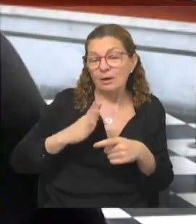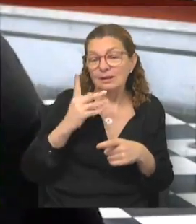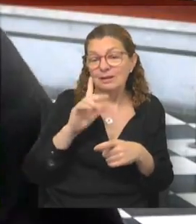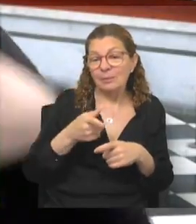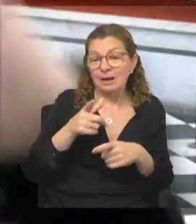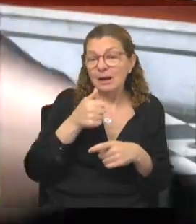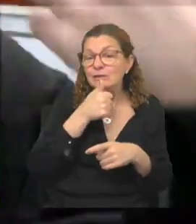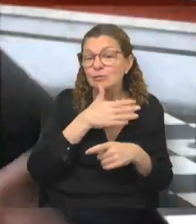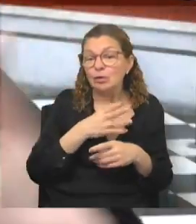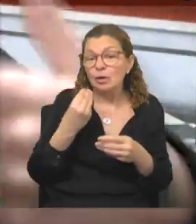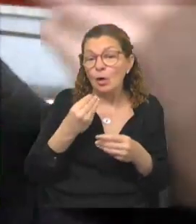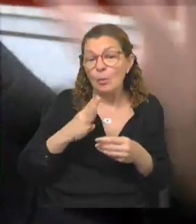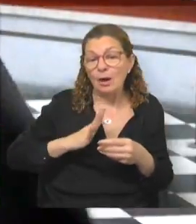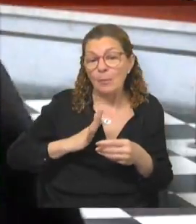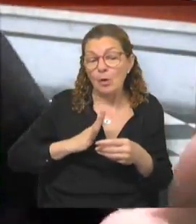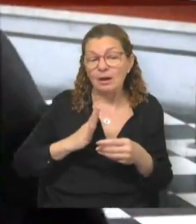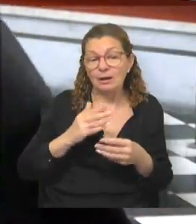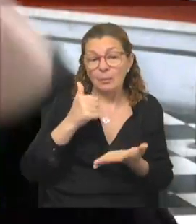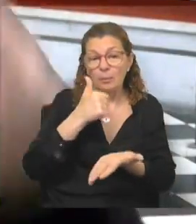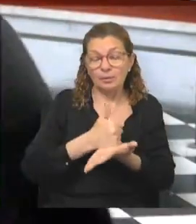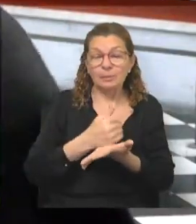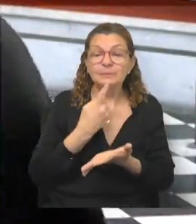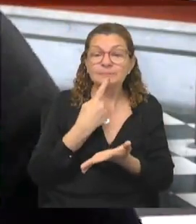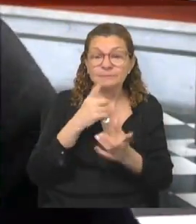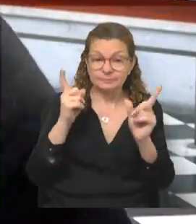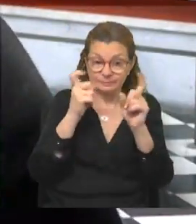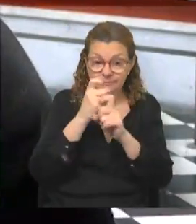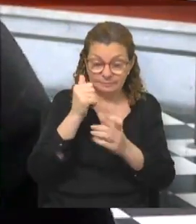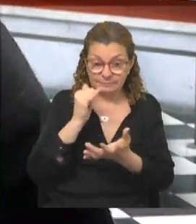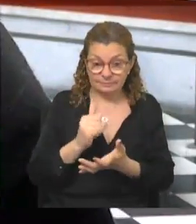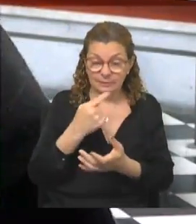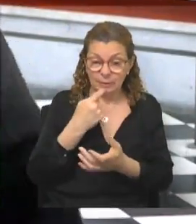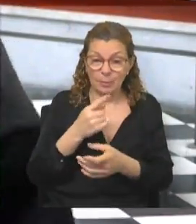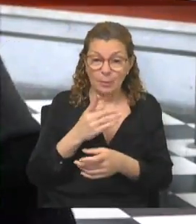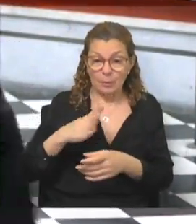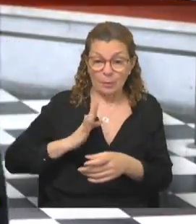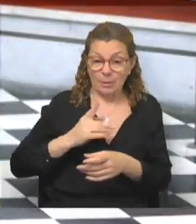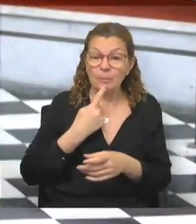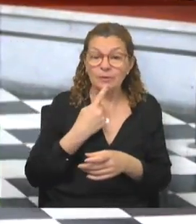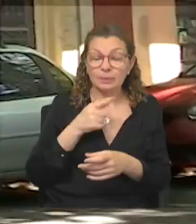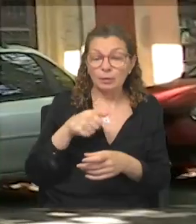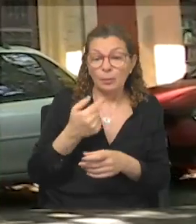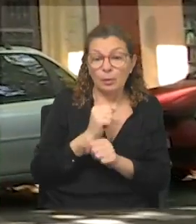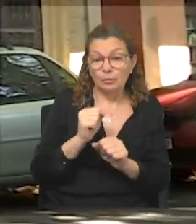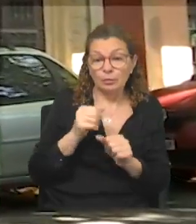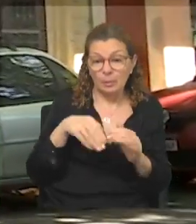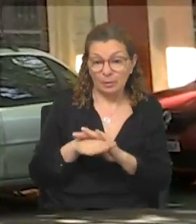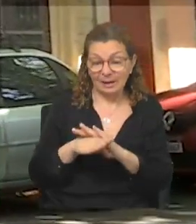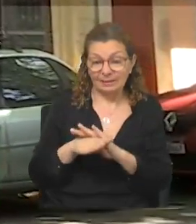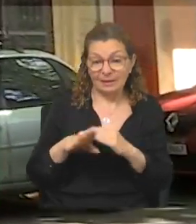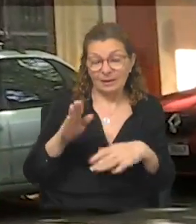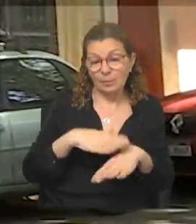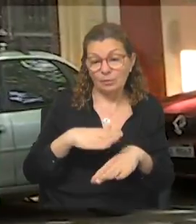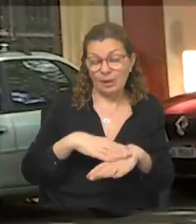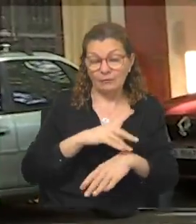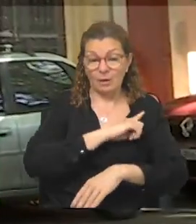historia y a Cómo las mujeres nos hemos posicionado en la política y lo difícil que es y lo digo como mujer política para nosotras poder acceder a cargos de